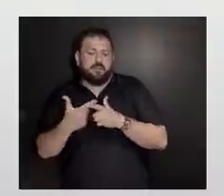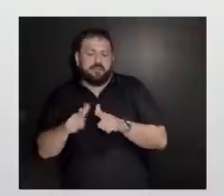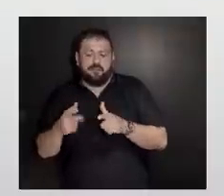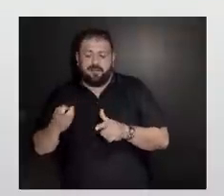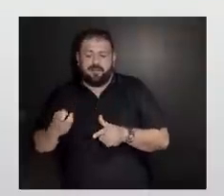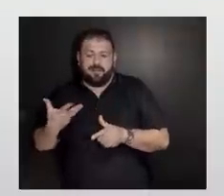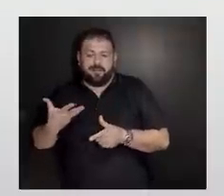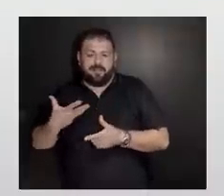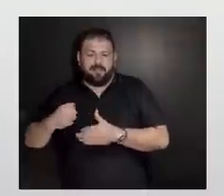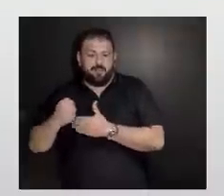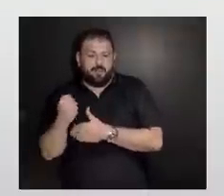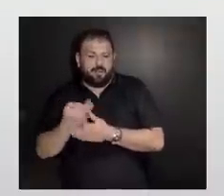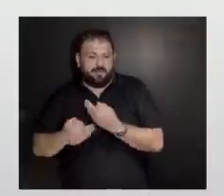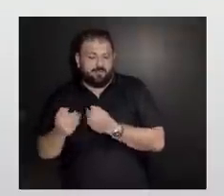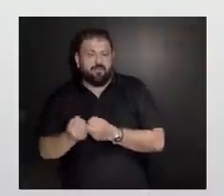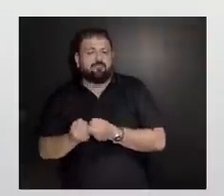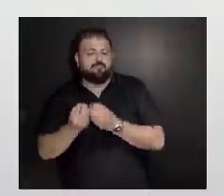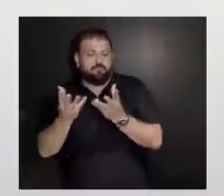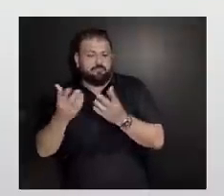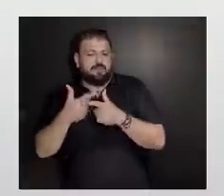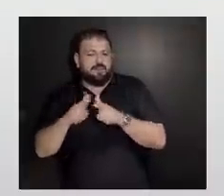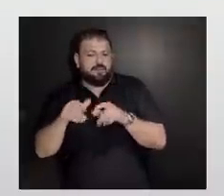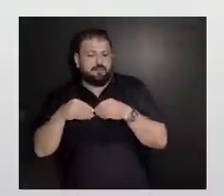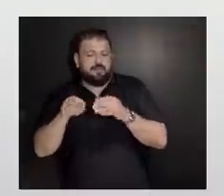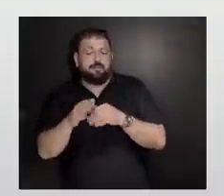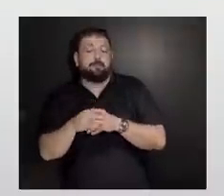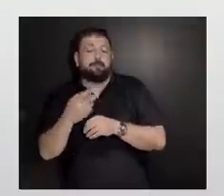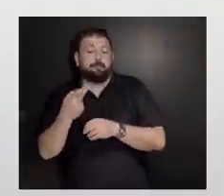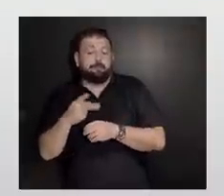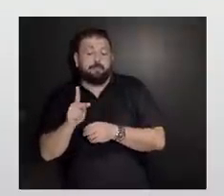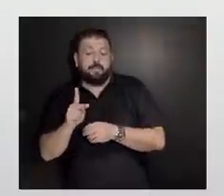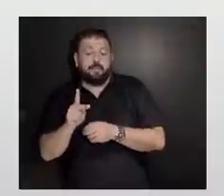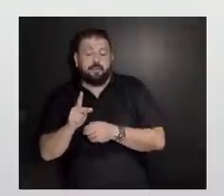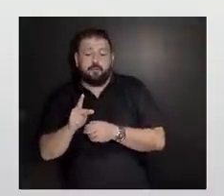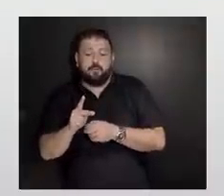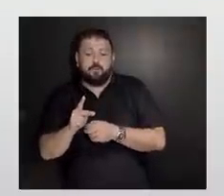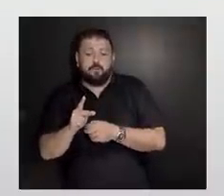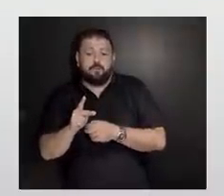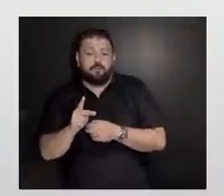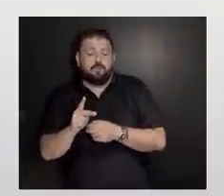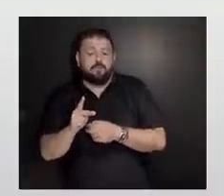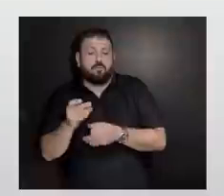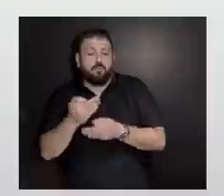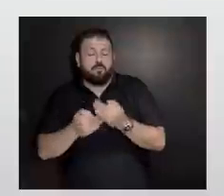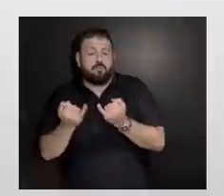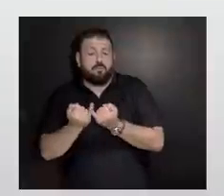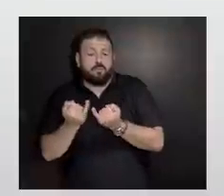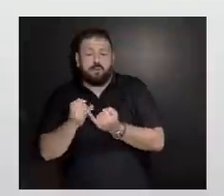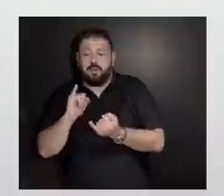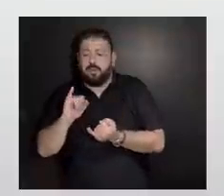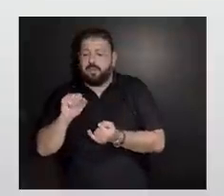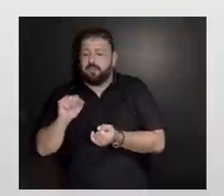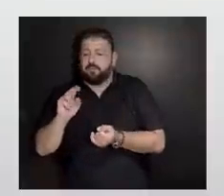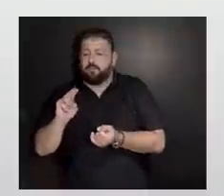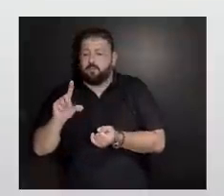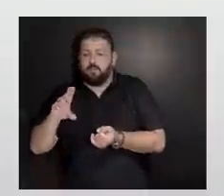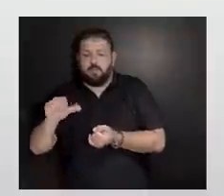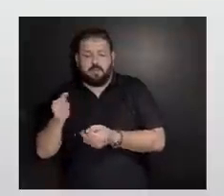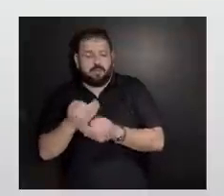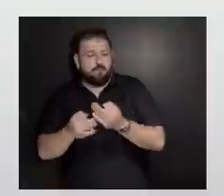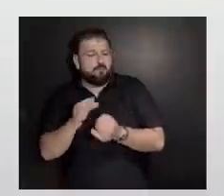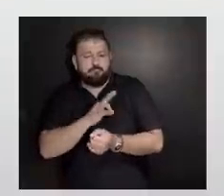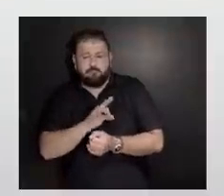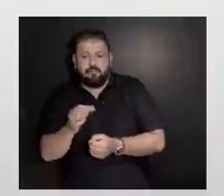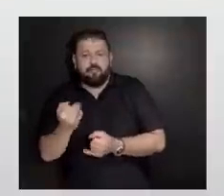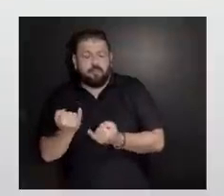tengo pero lo que pasa es que, o sea, no es que no haya esta glucosa, sino que la insulina no está teniendo ese efecto, pero